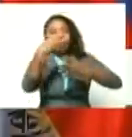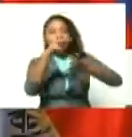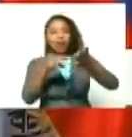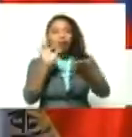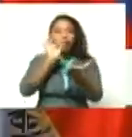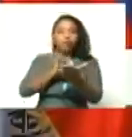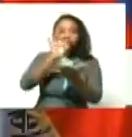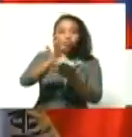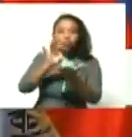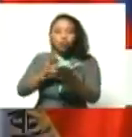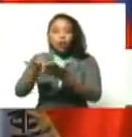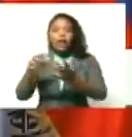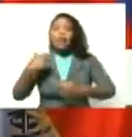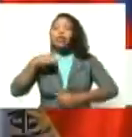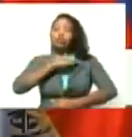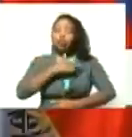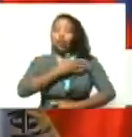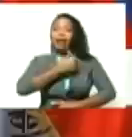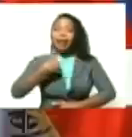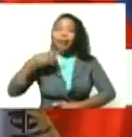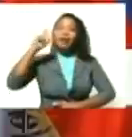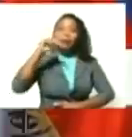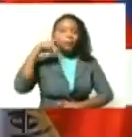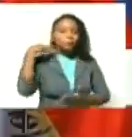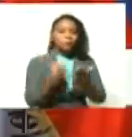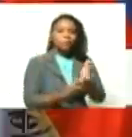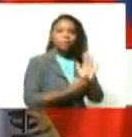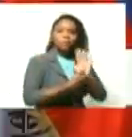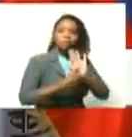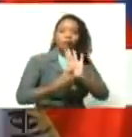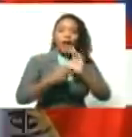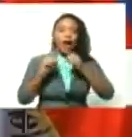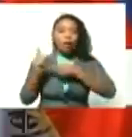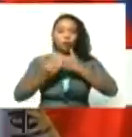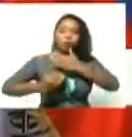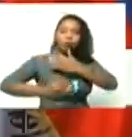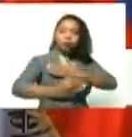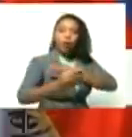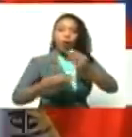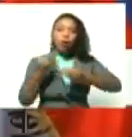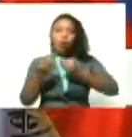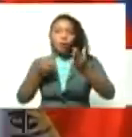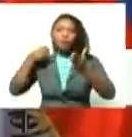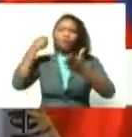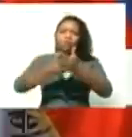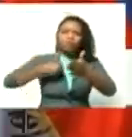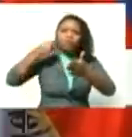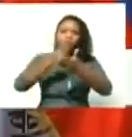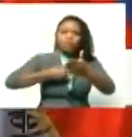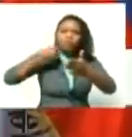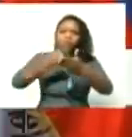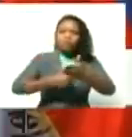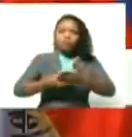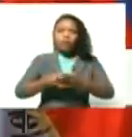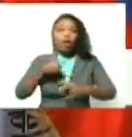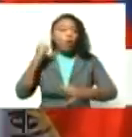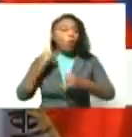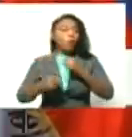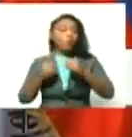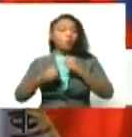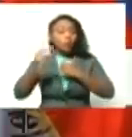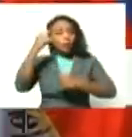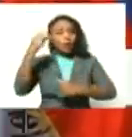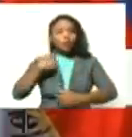estratégico y queremos también mostrar estos avances, esta lucha, ¿no? En los últimos días